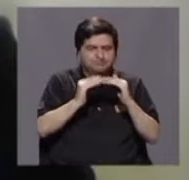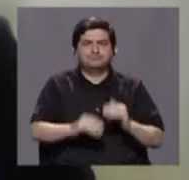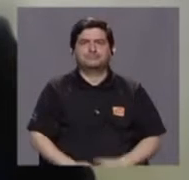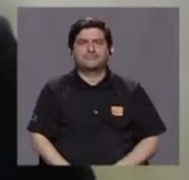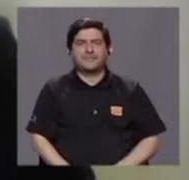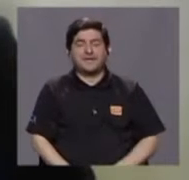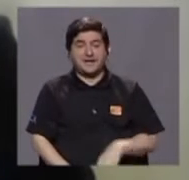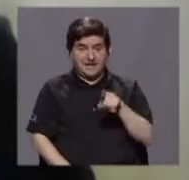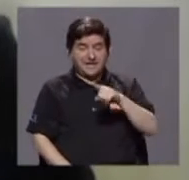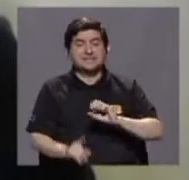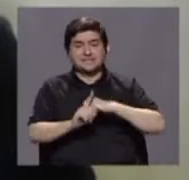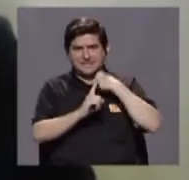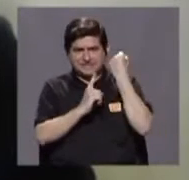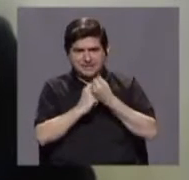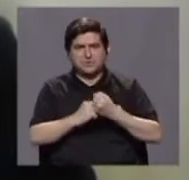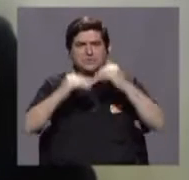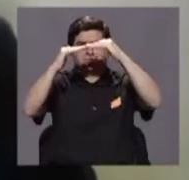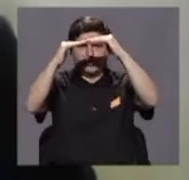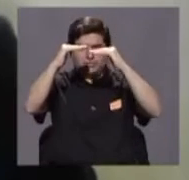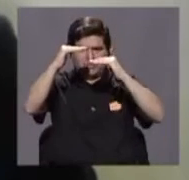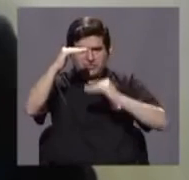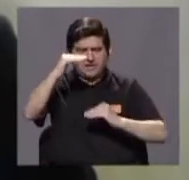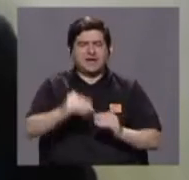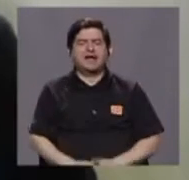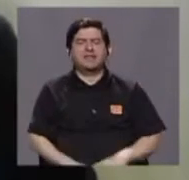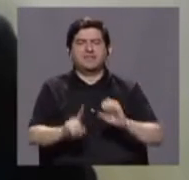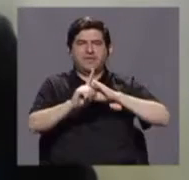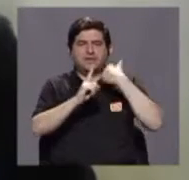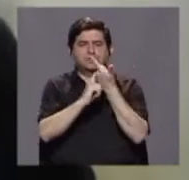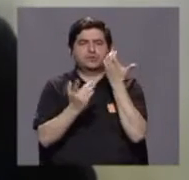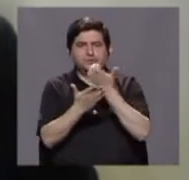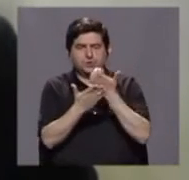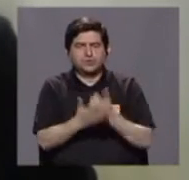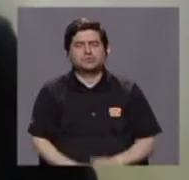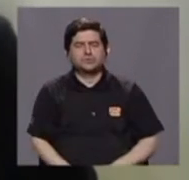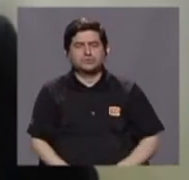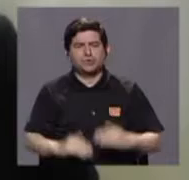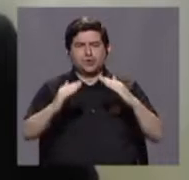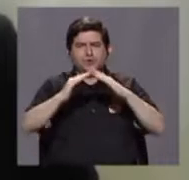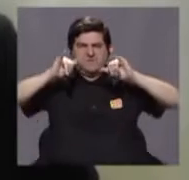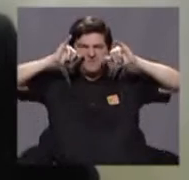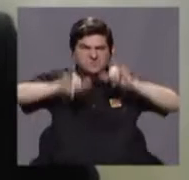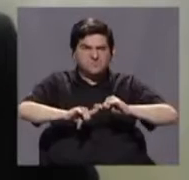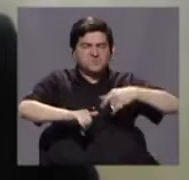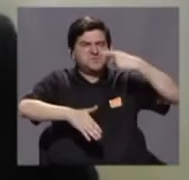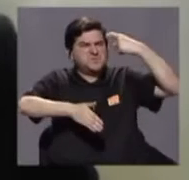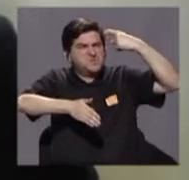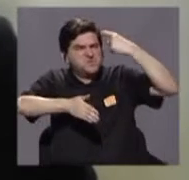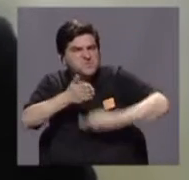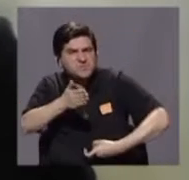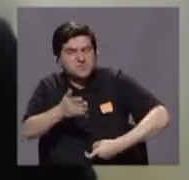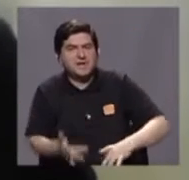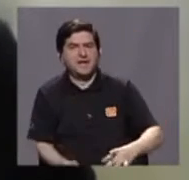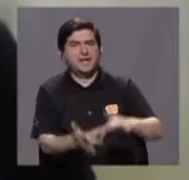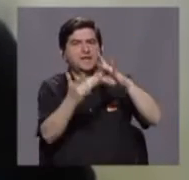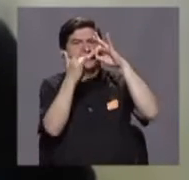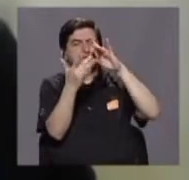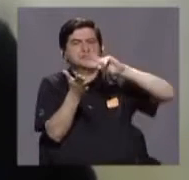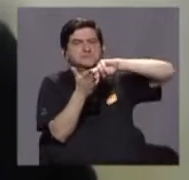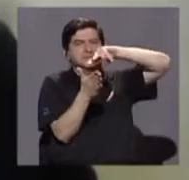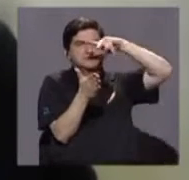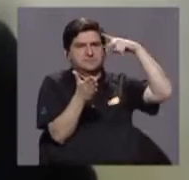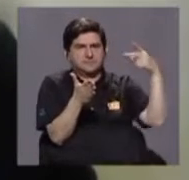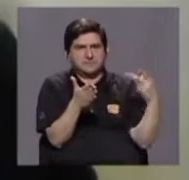gradientes socioeconómicos. Los confinamientos han sido muy duros, especialmente lo que supone